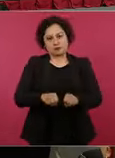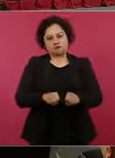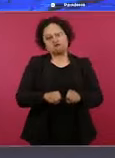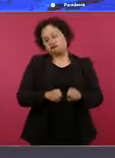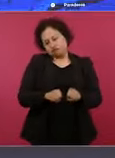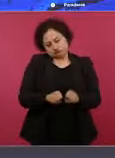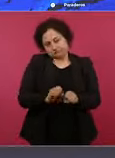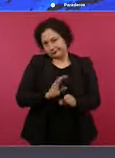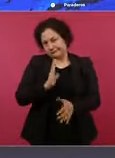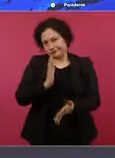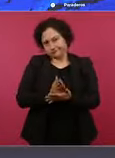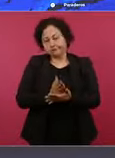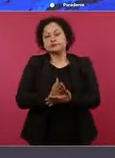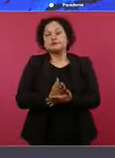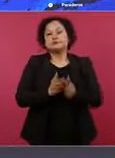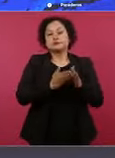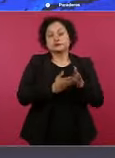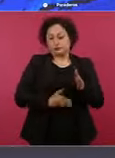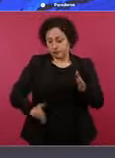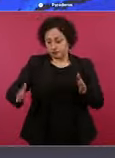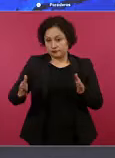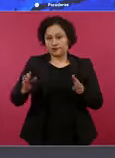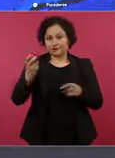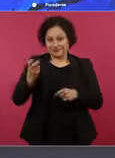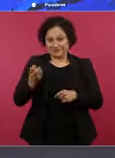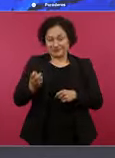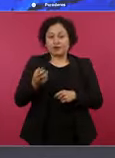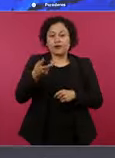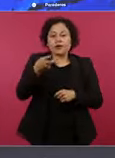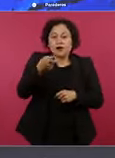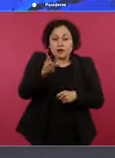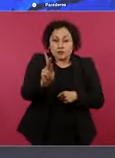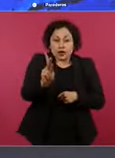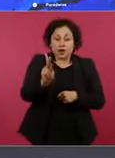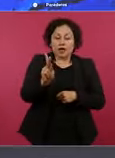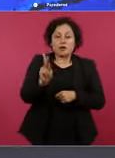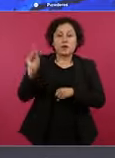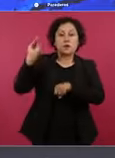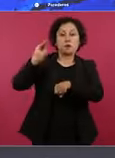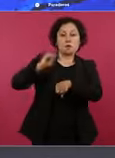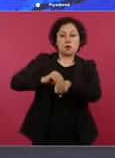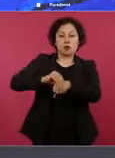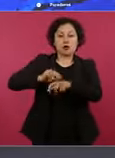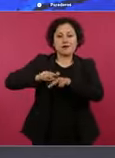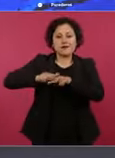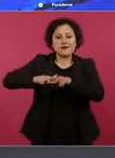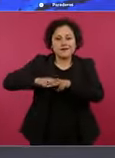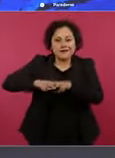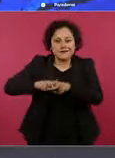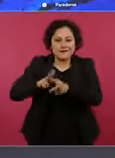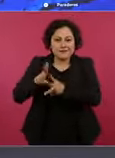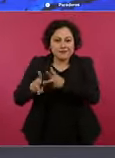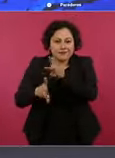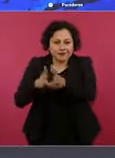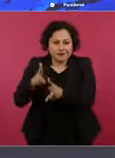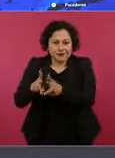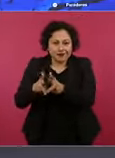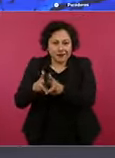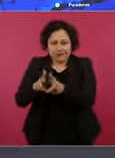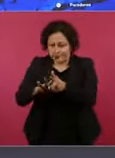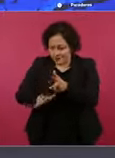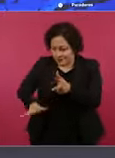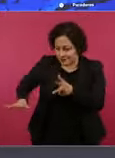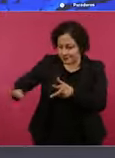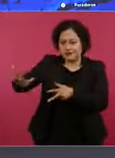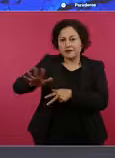el hacer el tren es para comunicar todas las antiguas ciudades mayas,